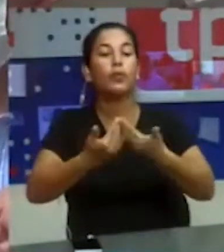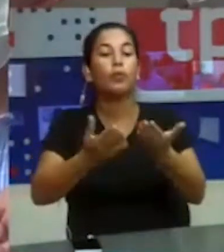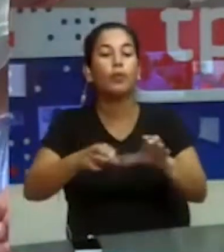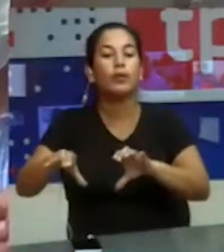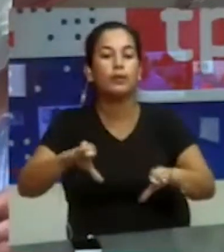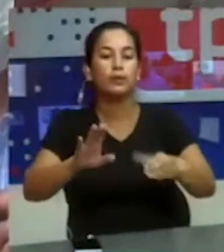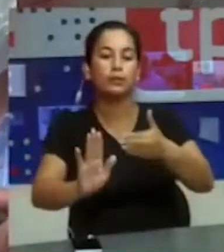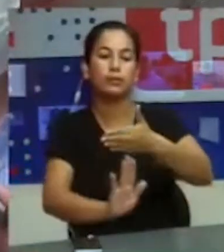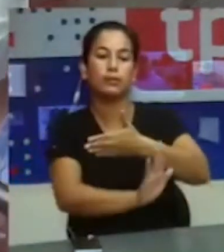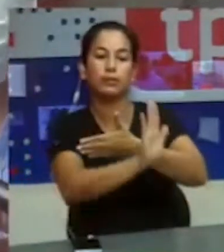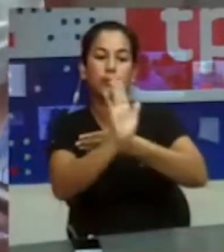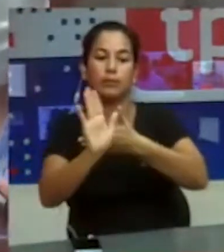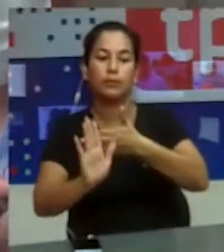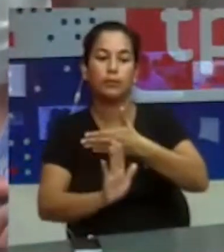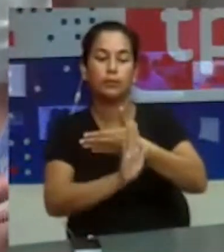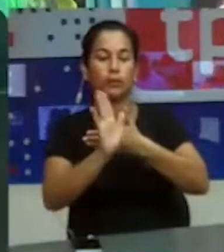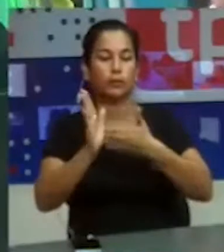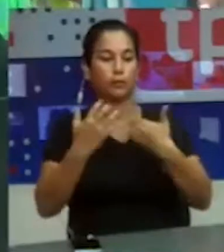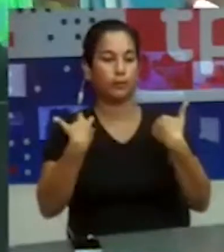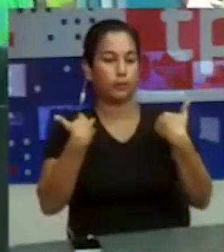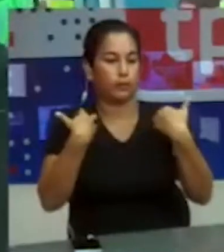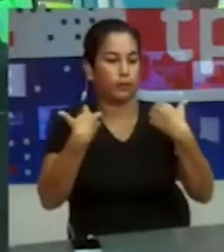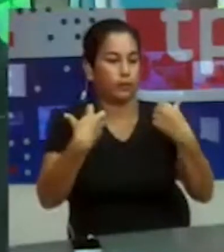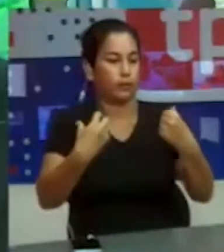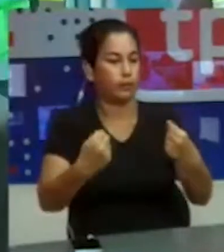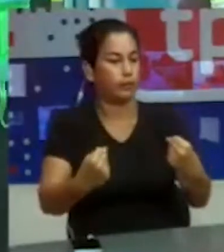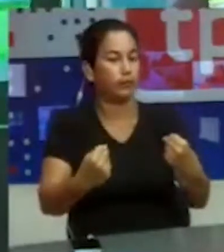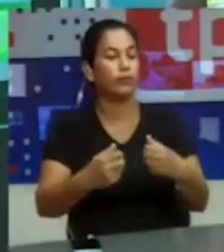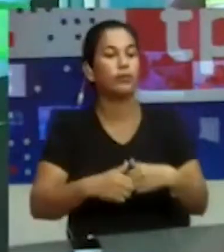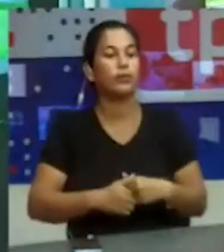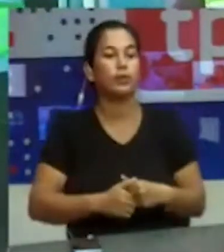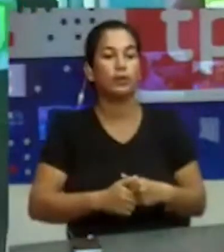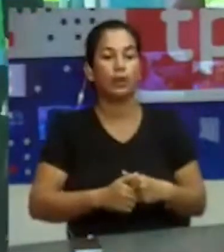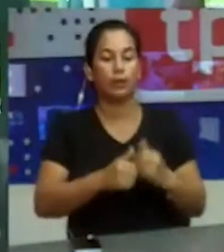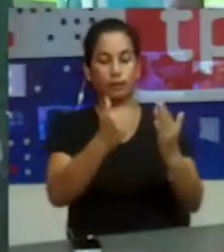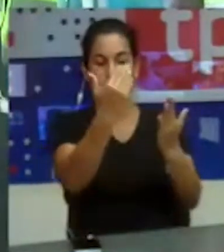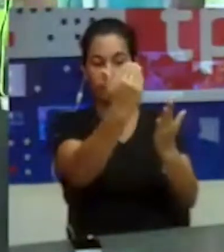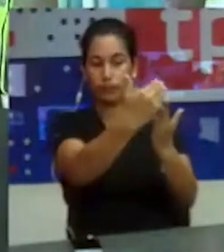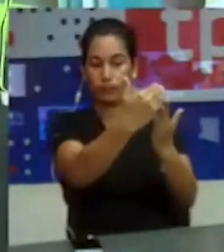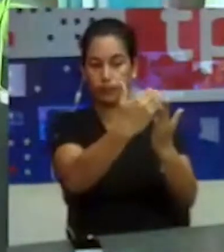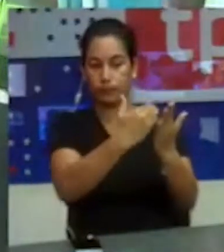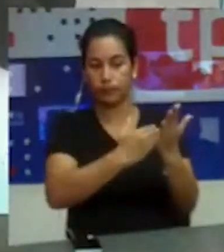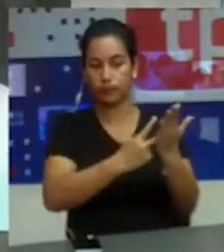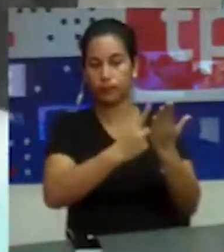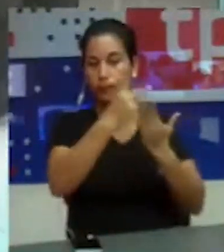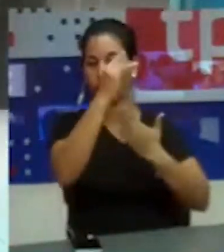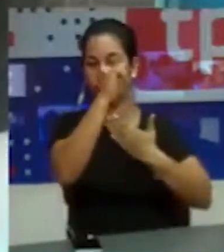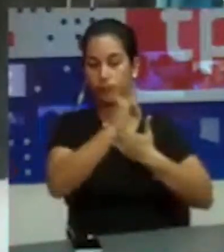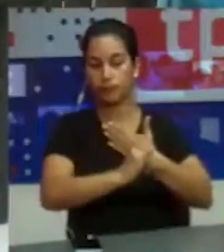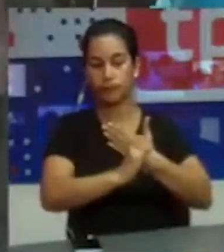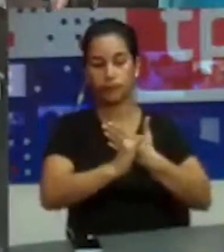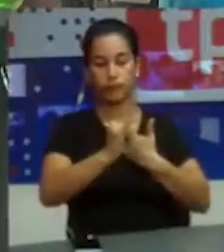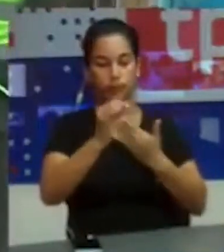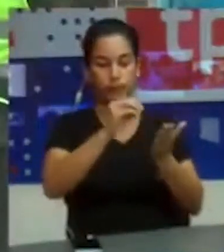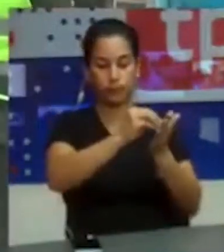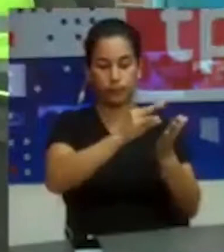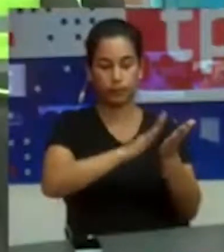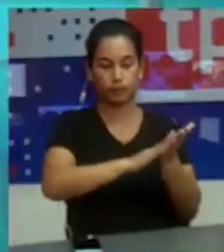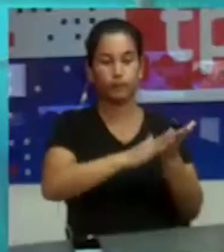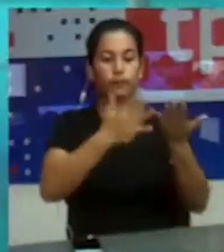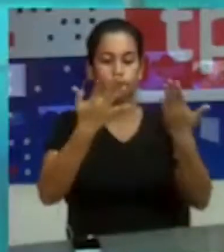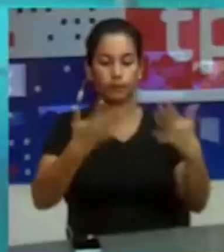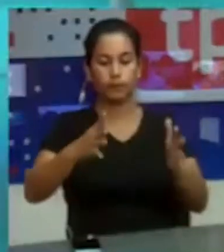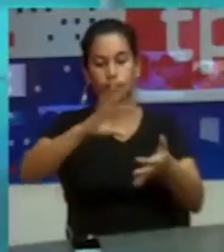trabajo. Es así que, en base a un proyecto de otro departamento, hemos adecuado el mismo para nuestra